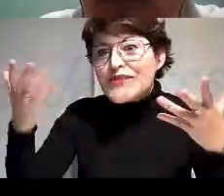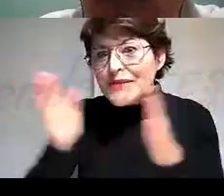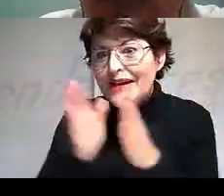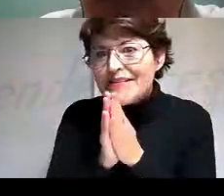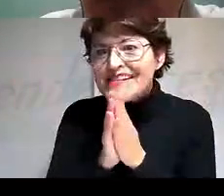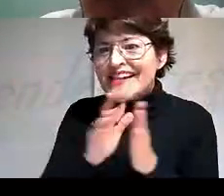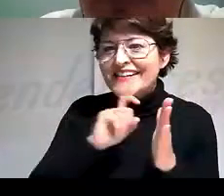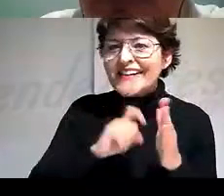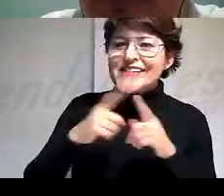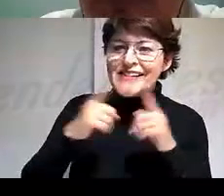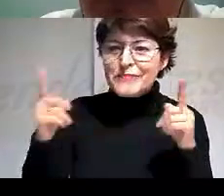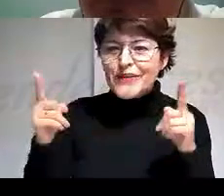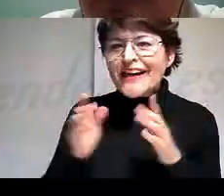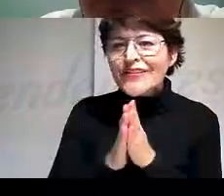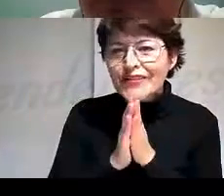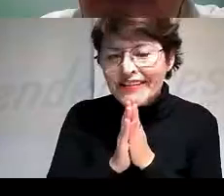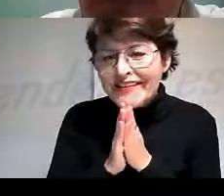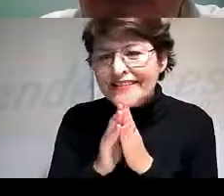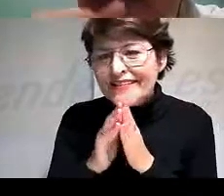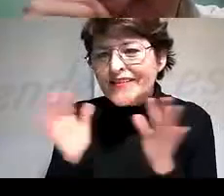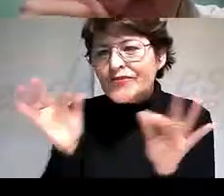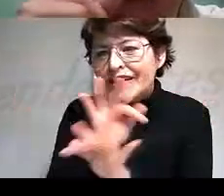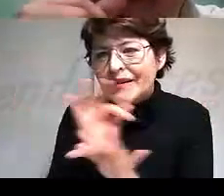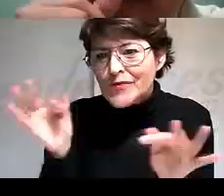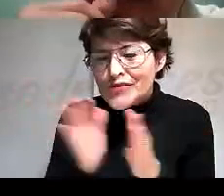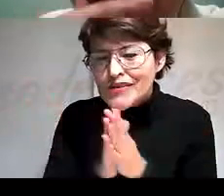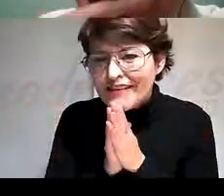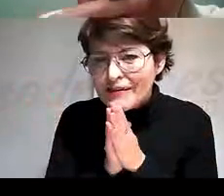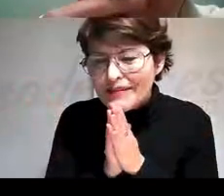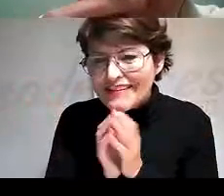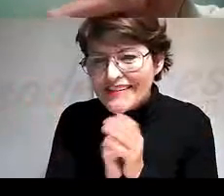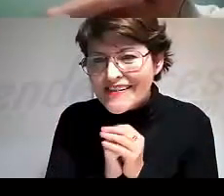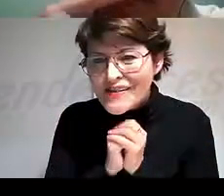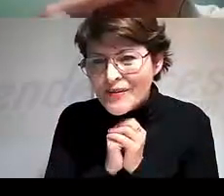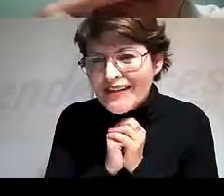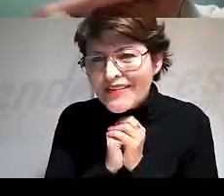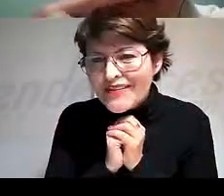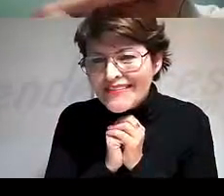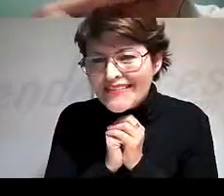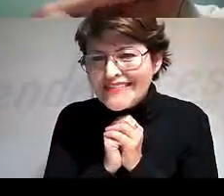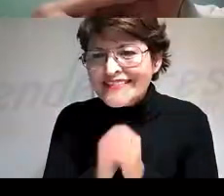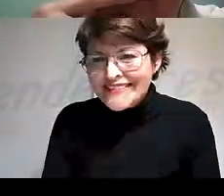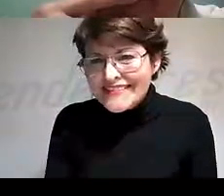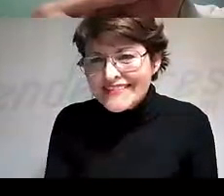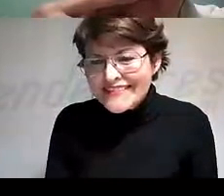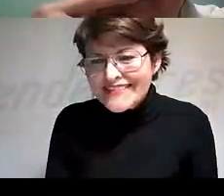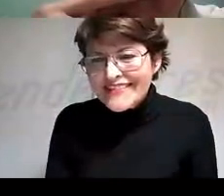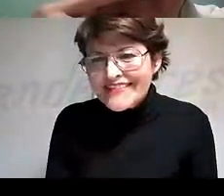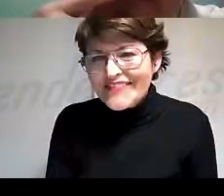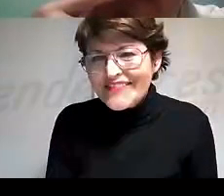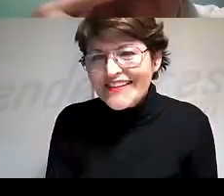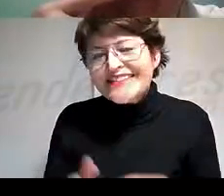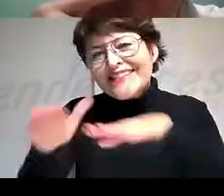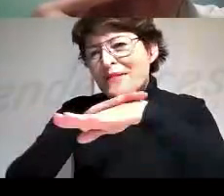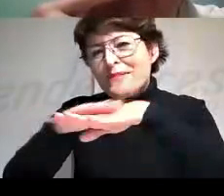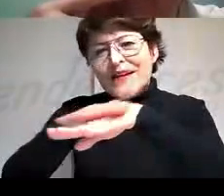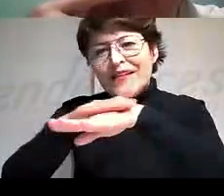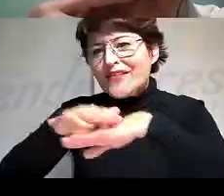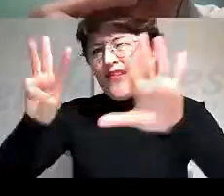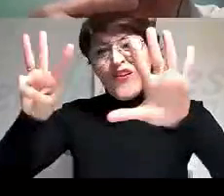la próxima avisan de que va a ser muy largo y conseguimos 2 intérpretes o algo. Vale, fenomenal, Esther,